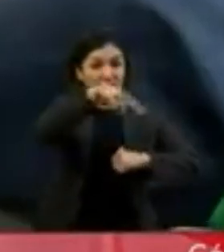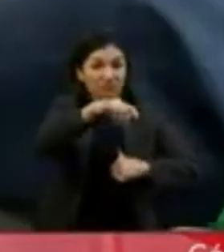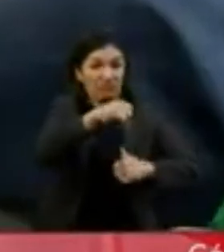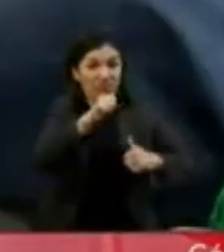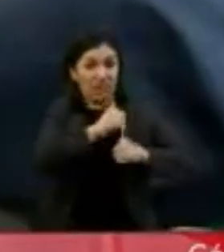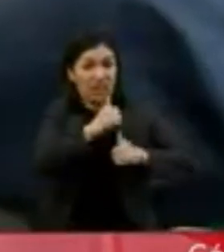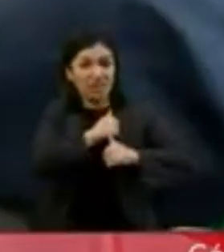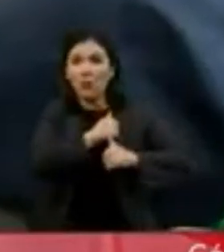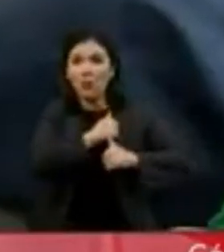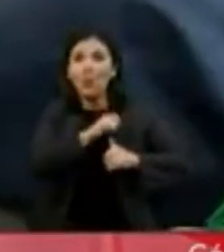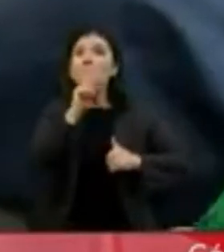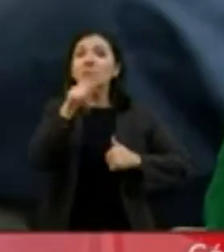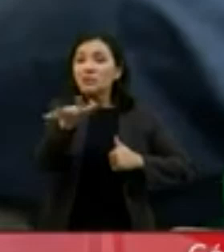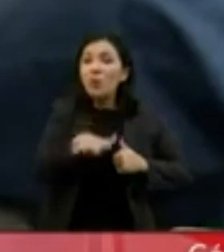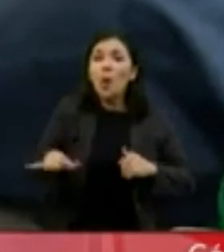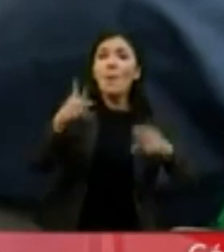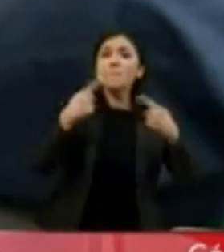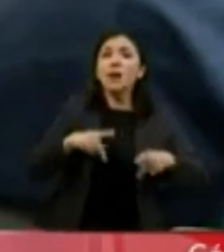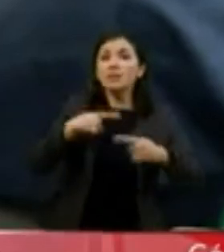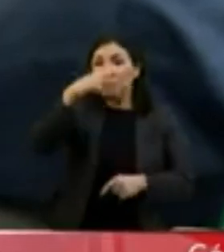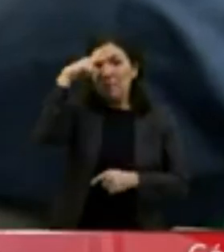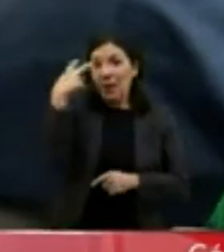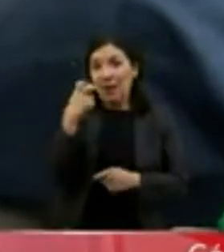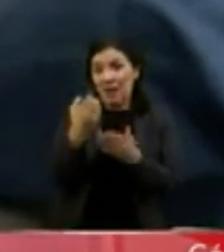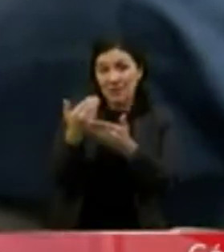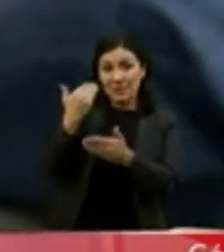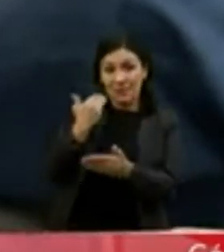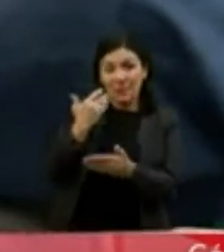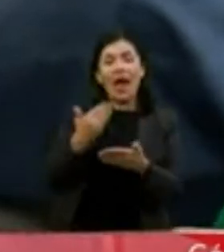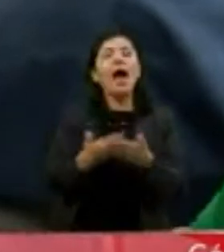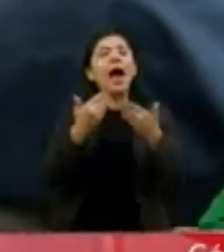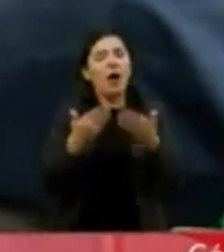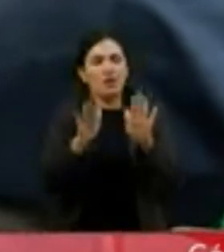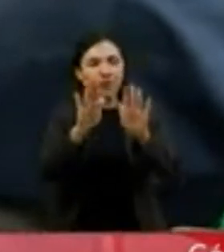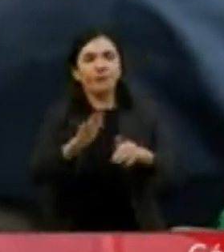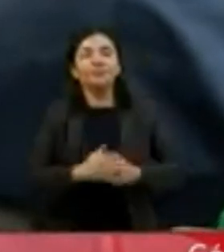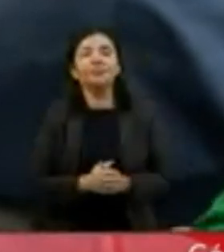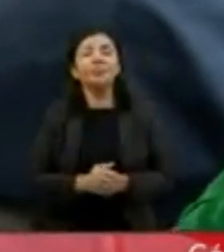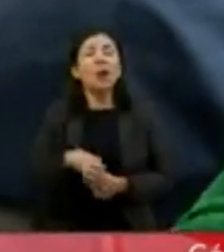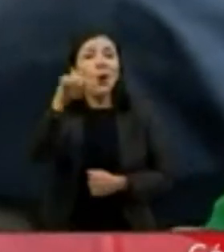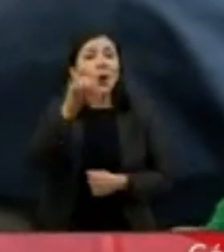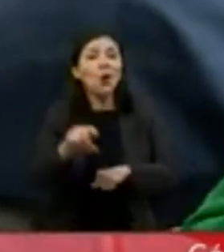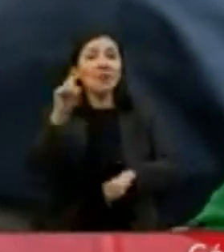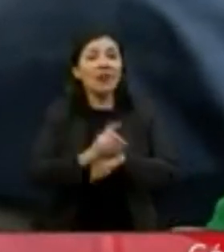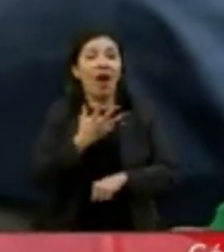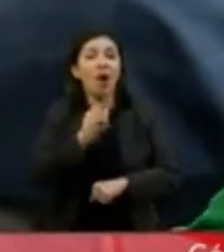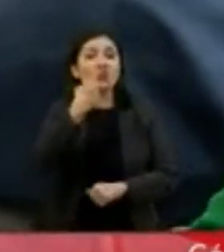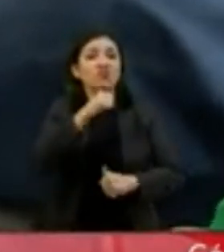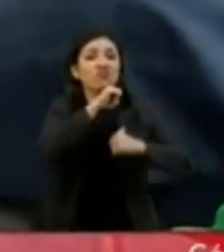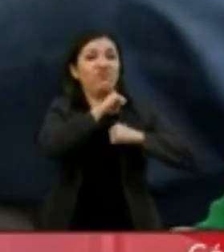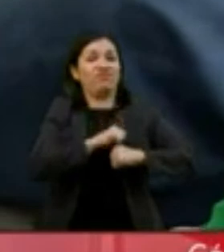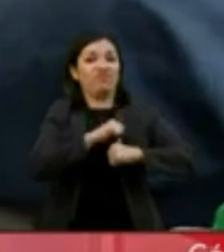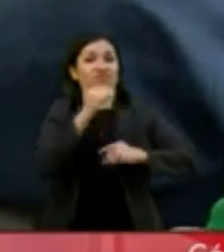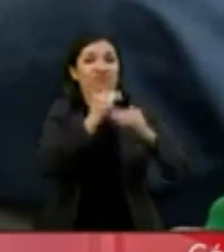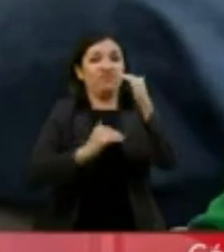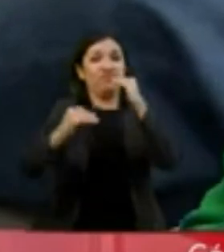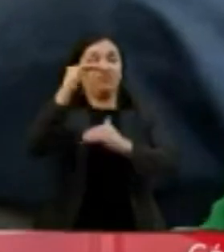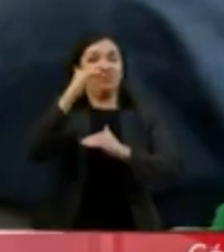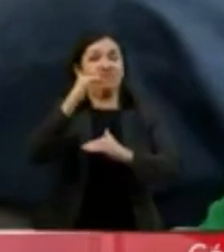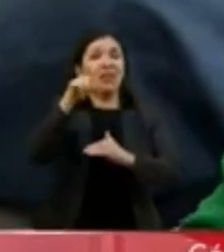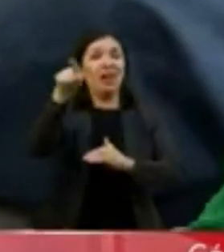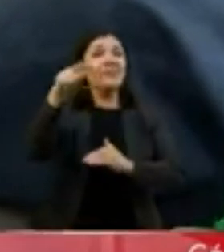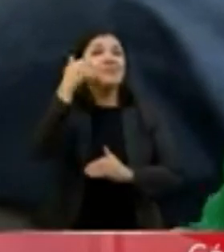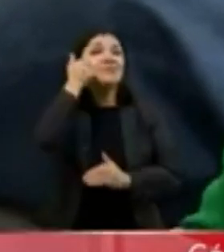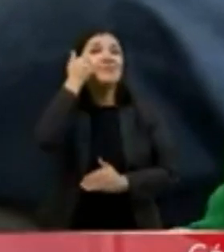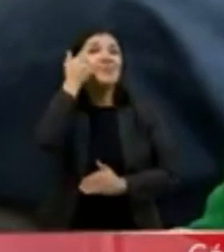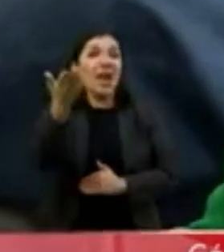sino también al pueblo de México en ese momento ahora bien como hoy hay un comandante supremo de las fuerzas armadas que